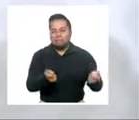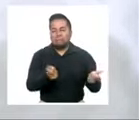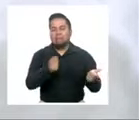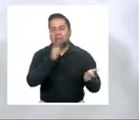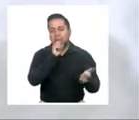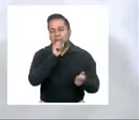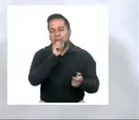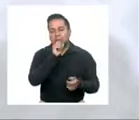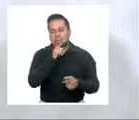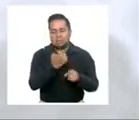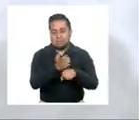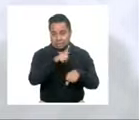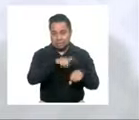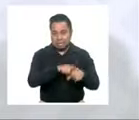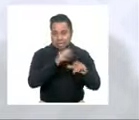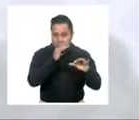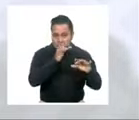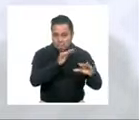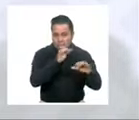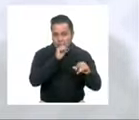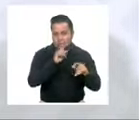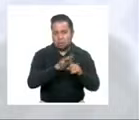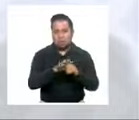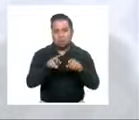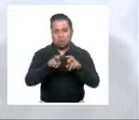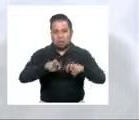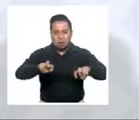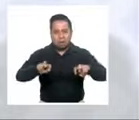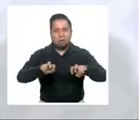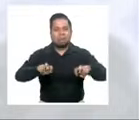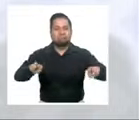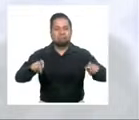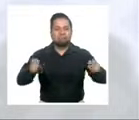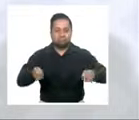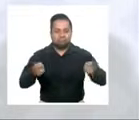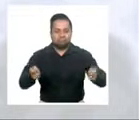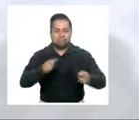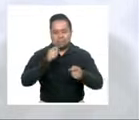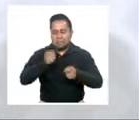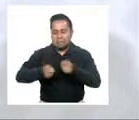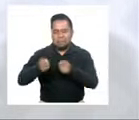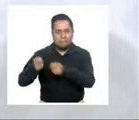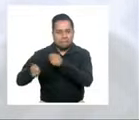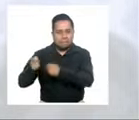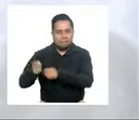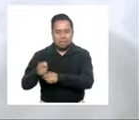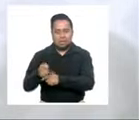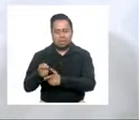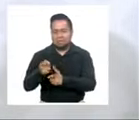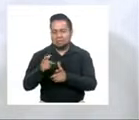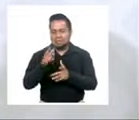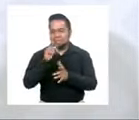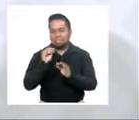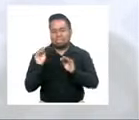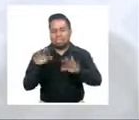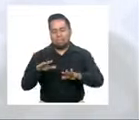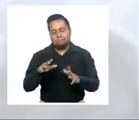filarmónica estatal como la orquesta, y lo mismo la marimba. Fueron estas